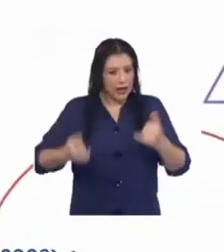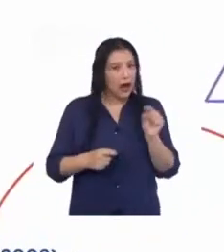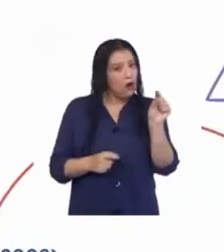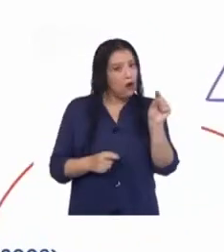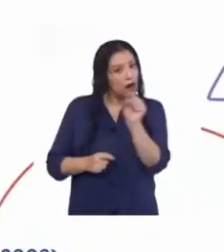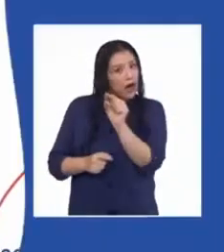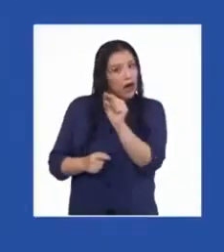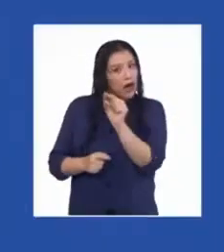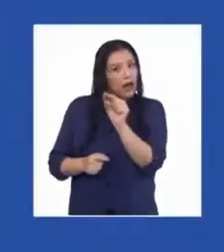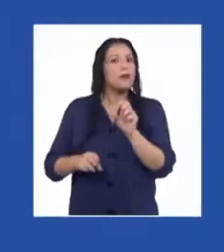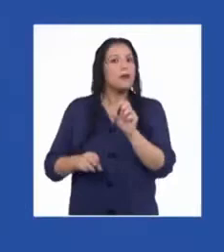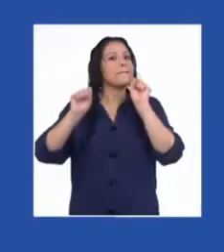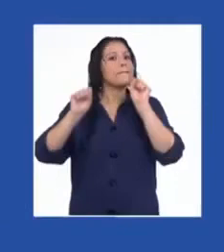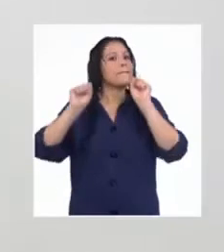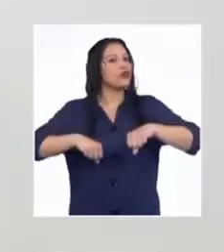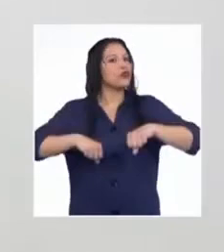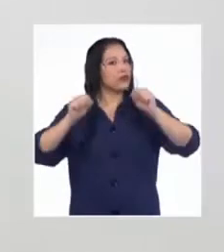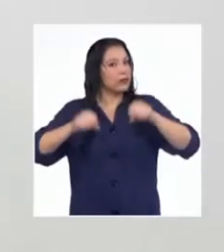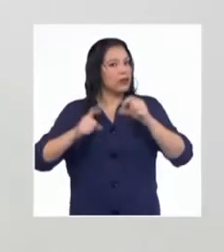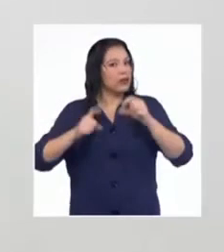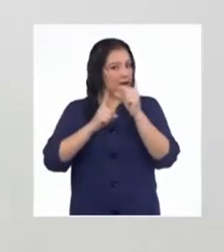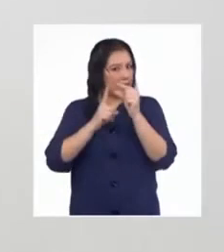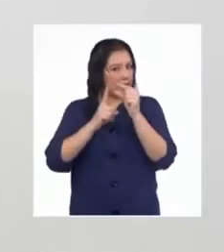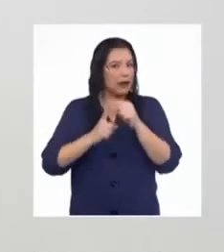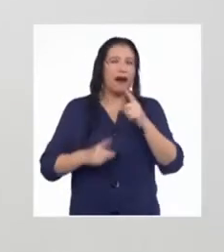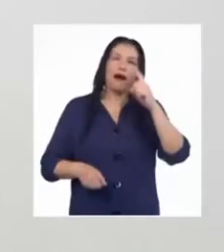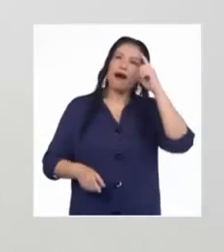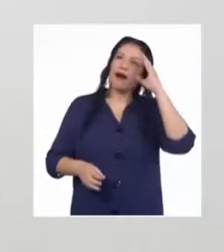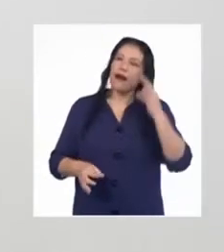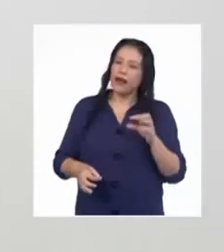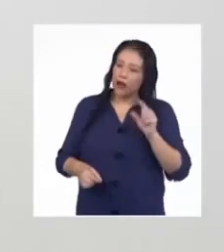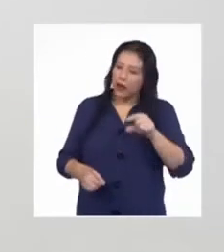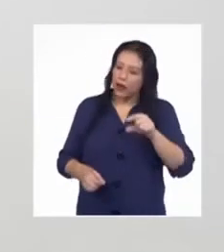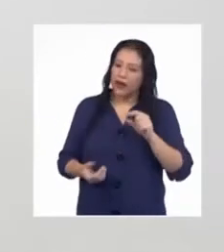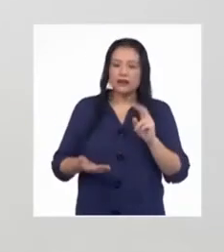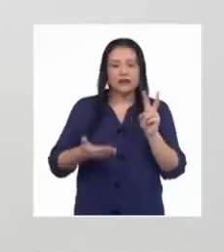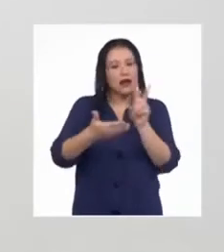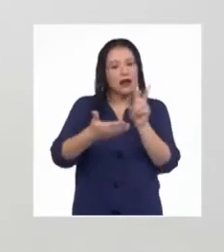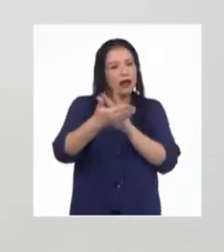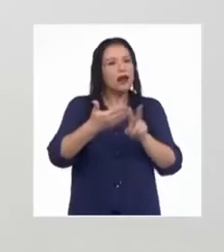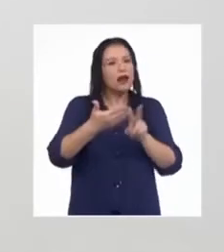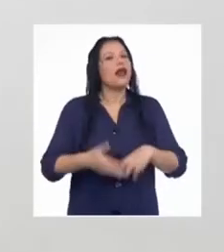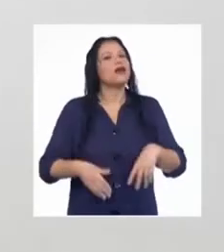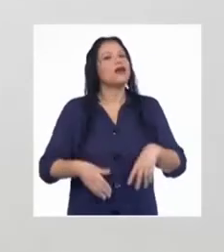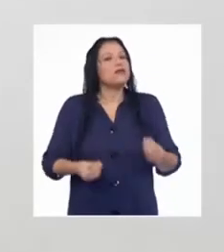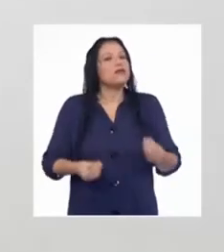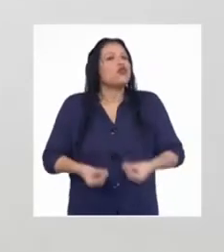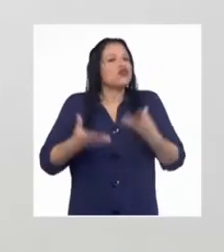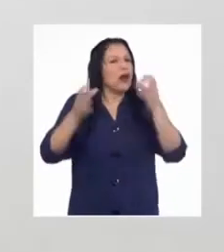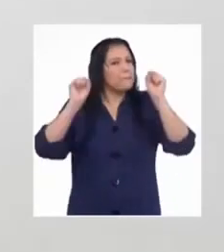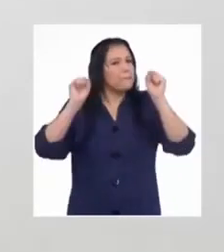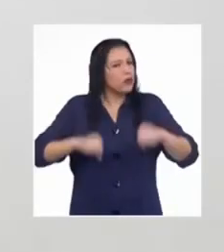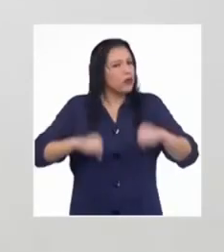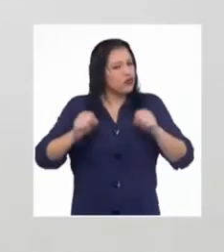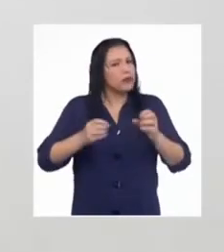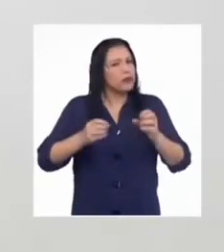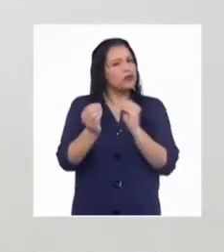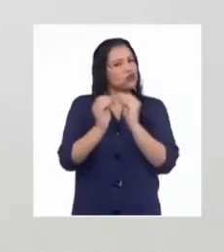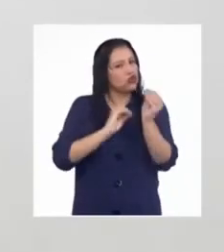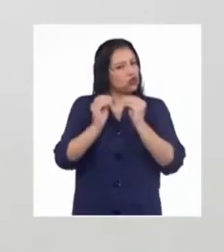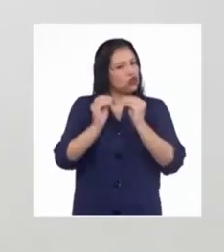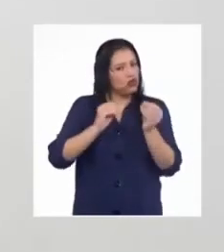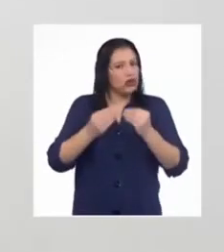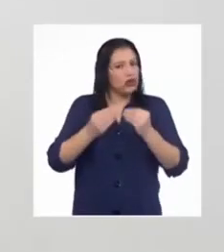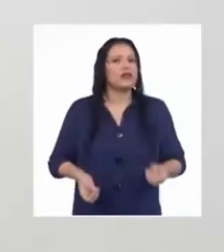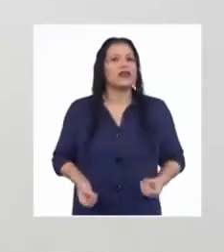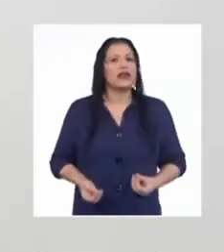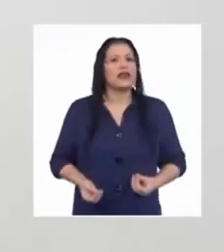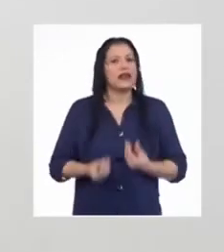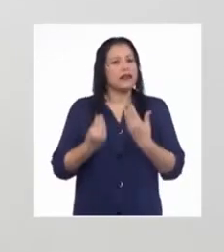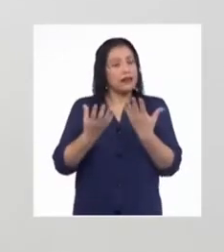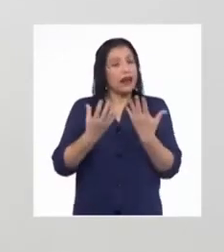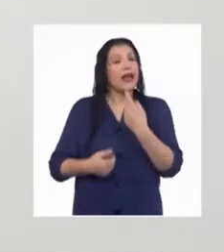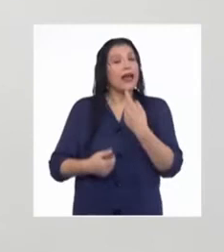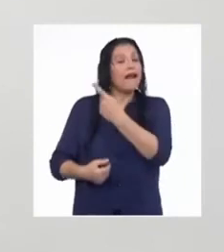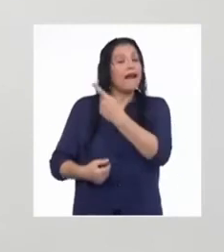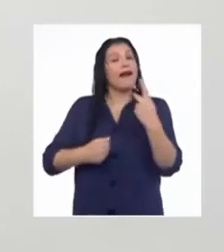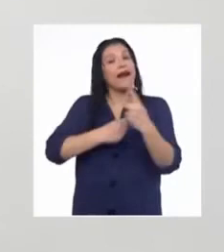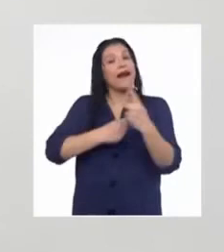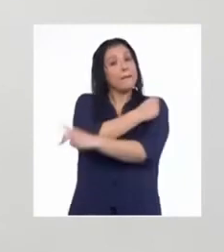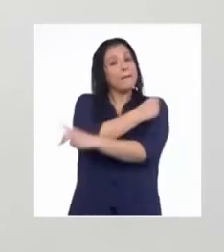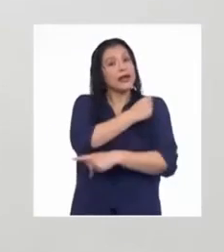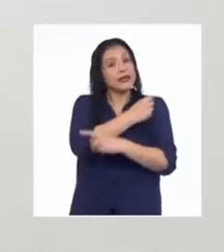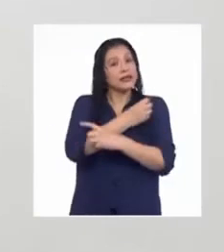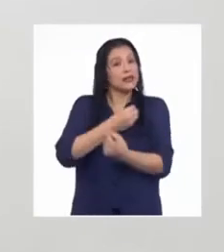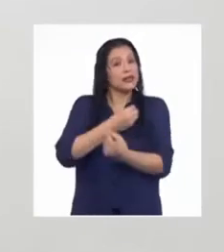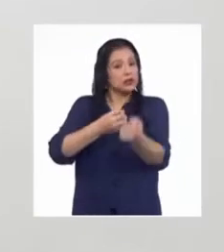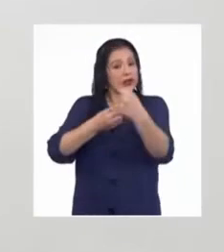palabra posibilidades. Creo que este texto nos brindará las posibles soluciones que deberían darse en los países integrantes de la